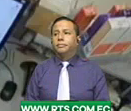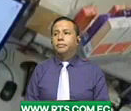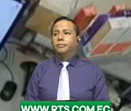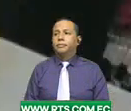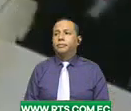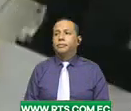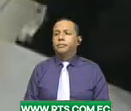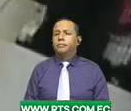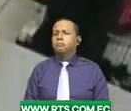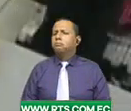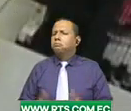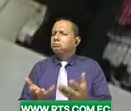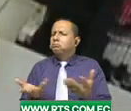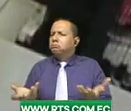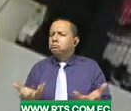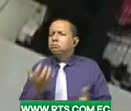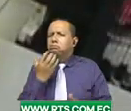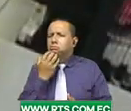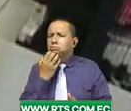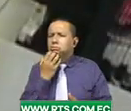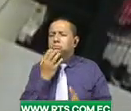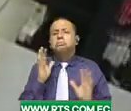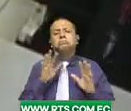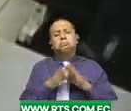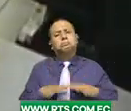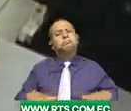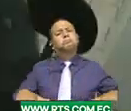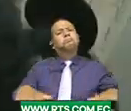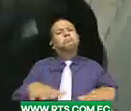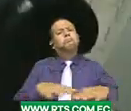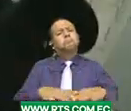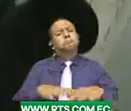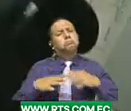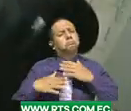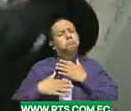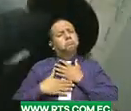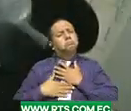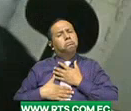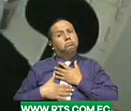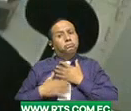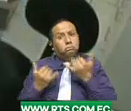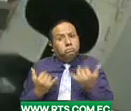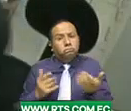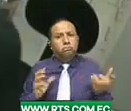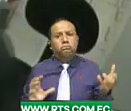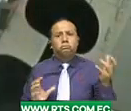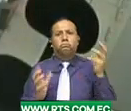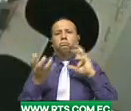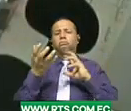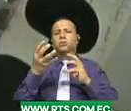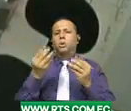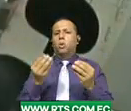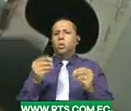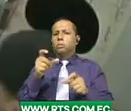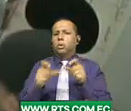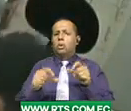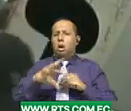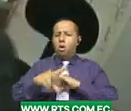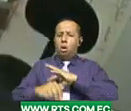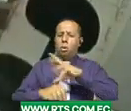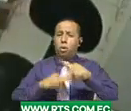¿Cómo se dieron las cosas? Al parecer la tranquila ciudad franciscana está a merced de la delincuencia.